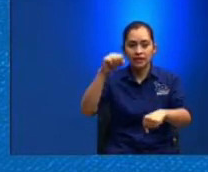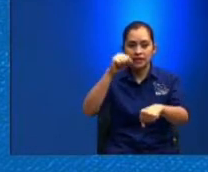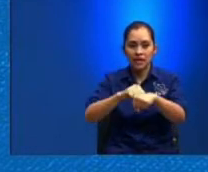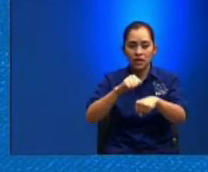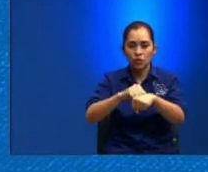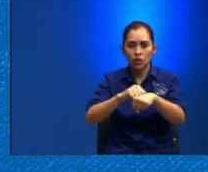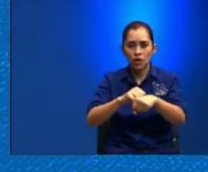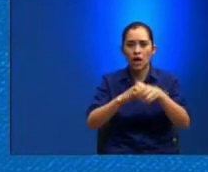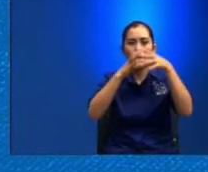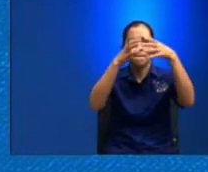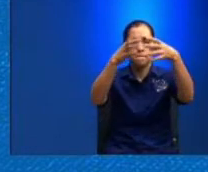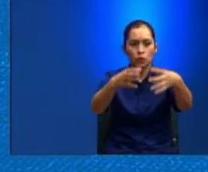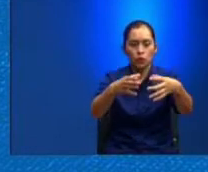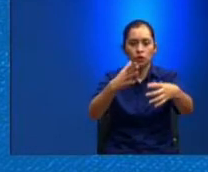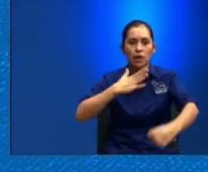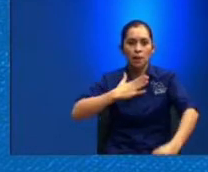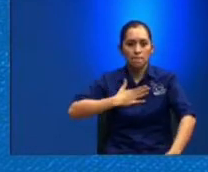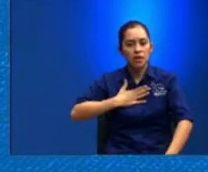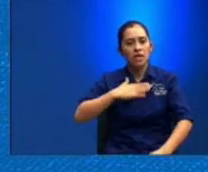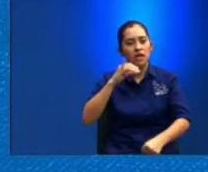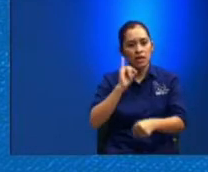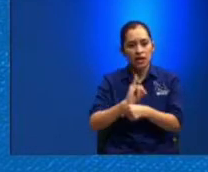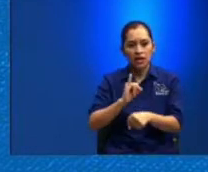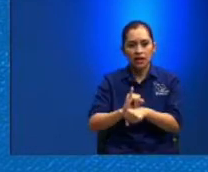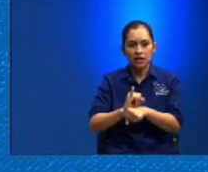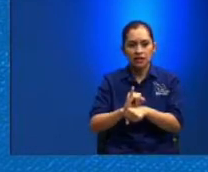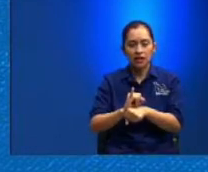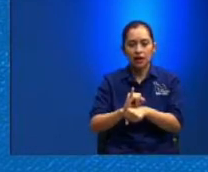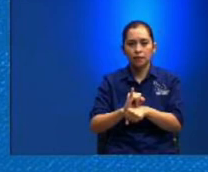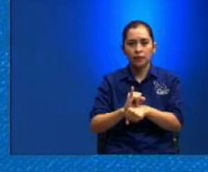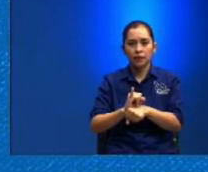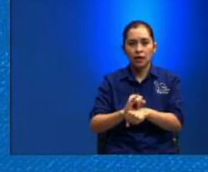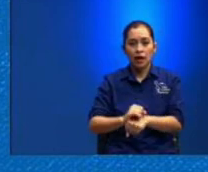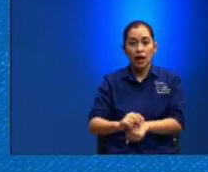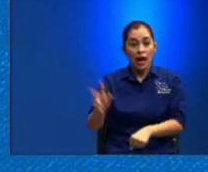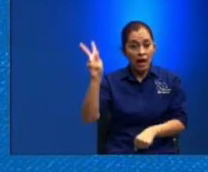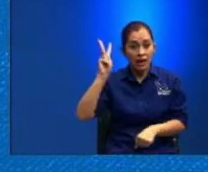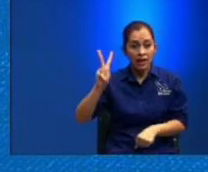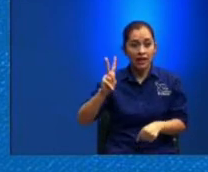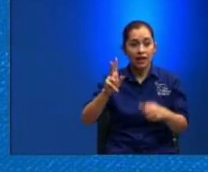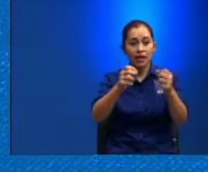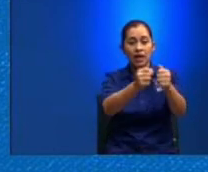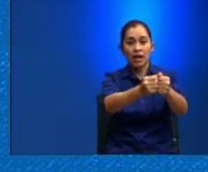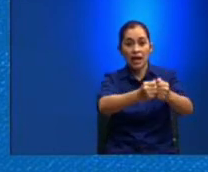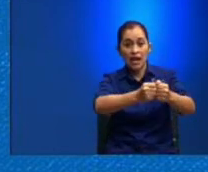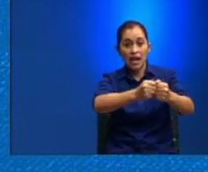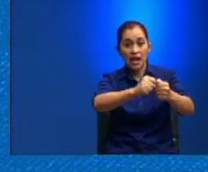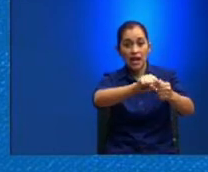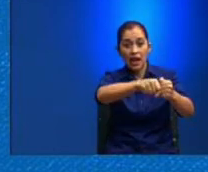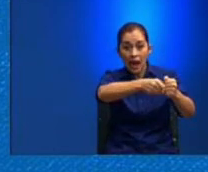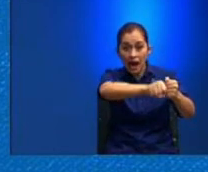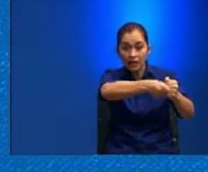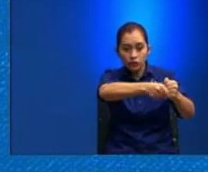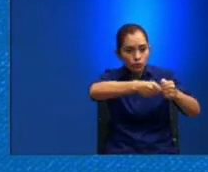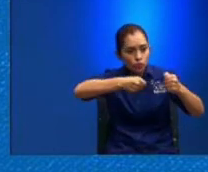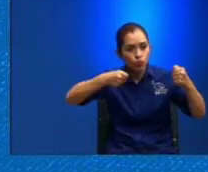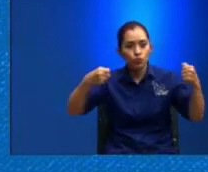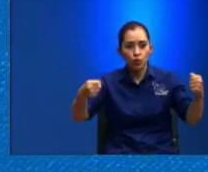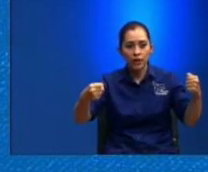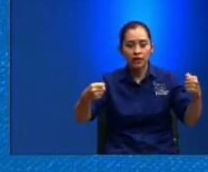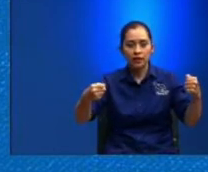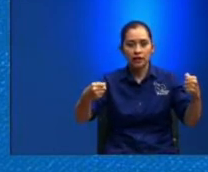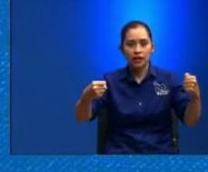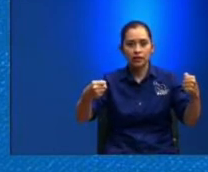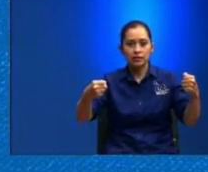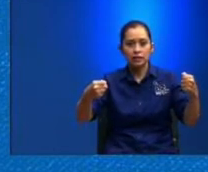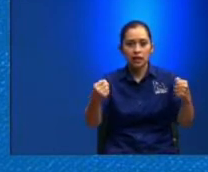tremenda algunas versiones ponen las puertas del infierno pero realmente tenemos que considerar aquí otra cuestión